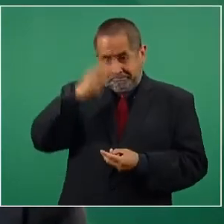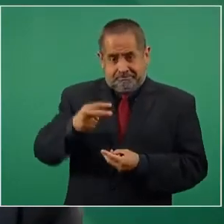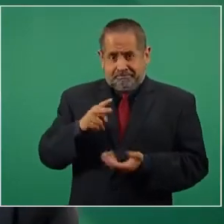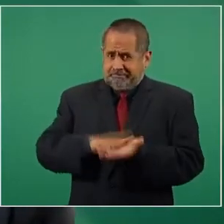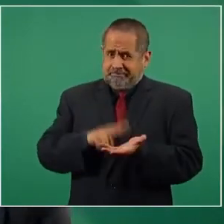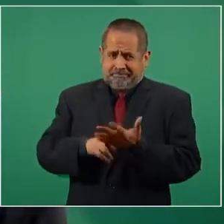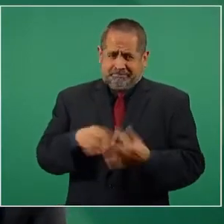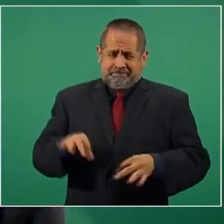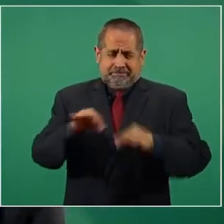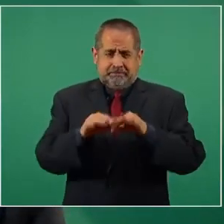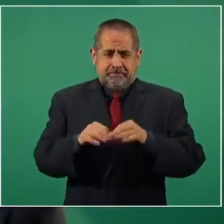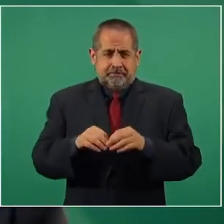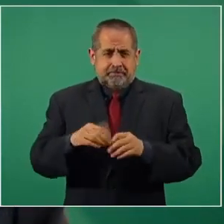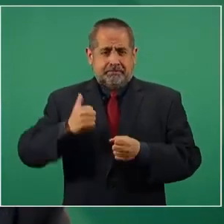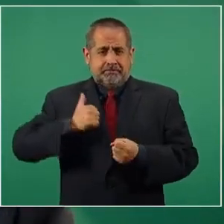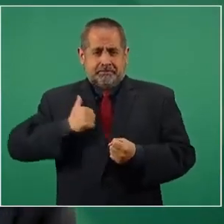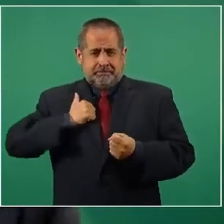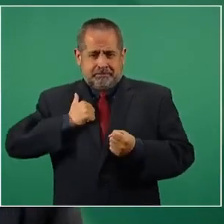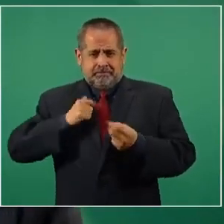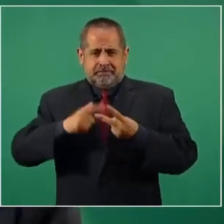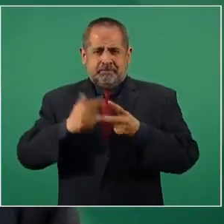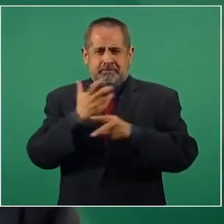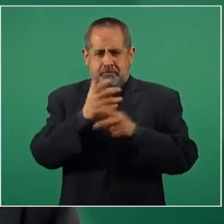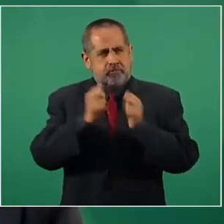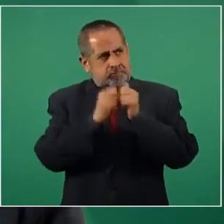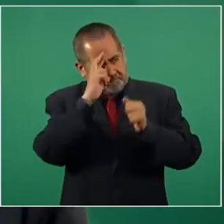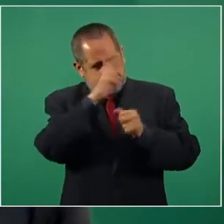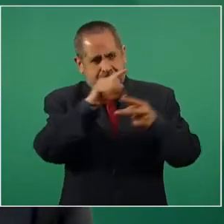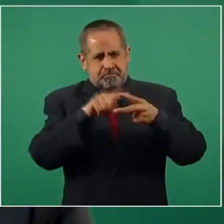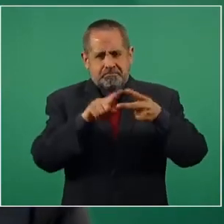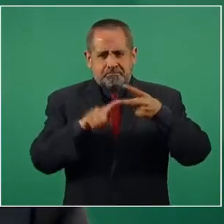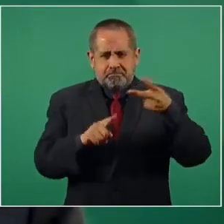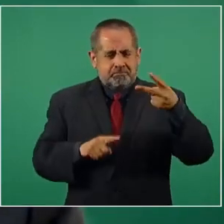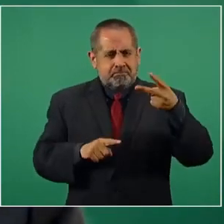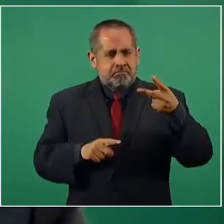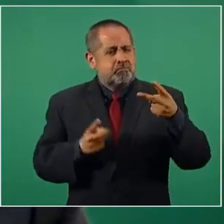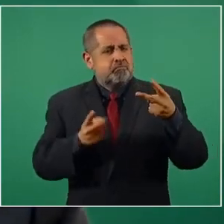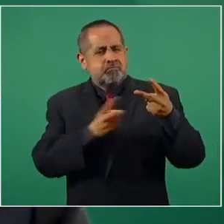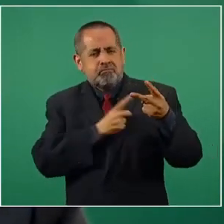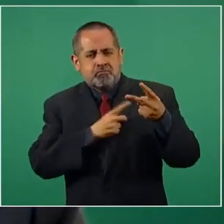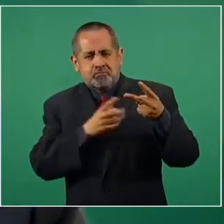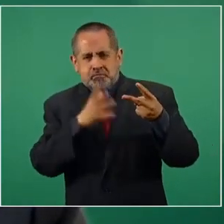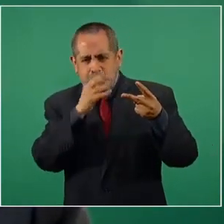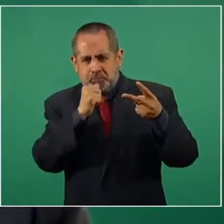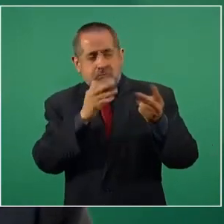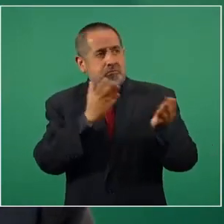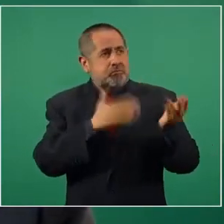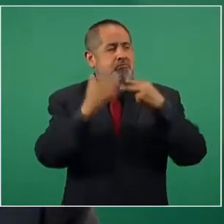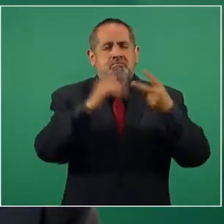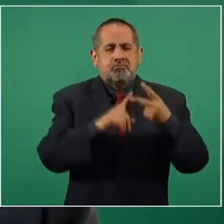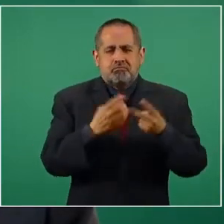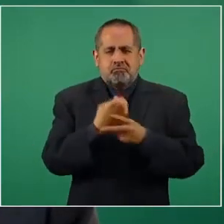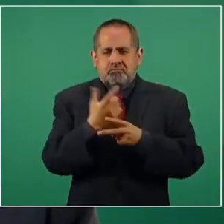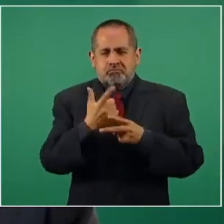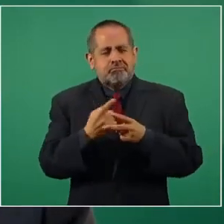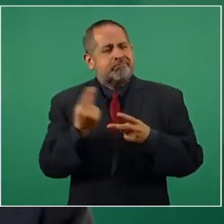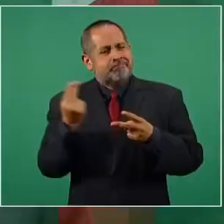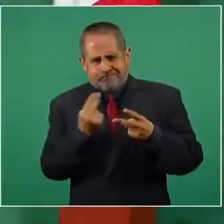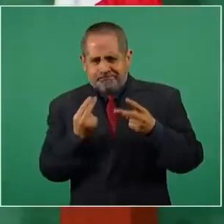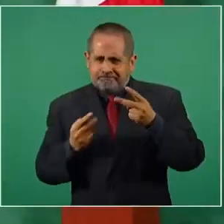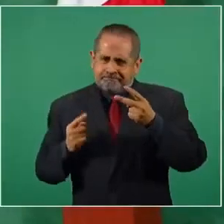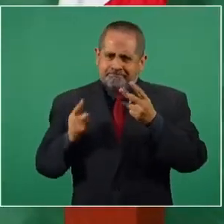pueden los otros dos países, lo digo con mucho respeto, a Canadá y a Estados Unidos, salir adelante en lo económico sin